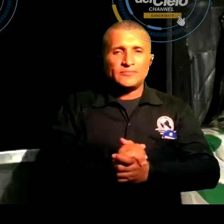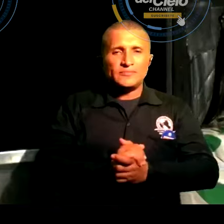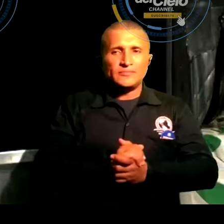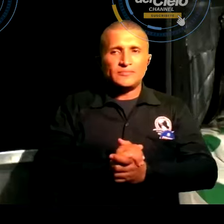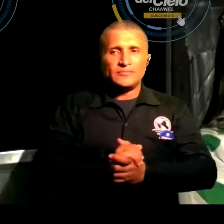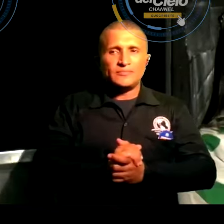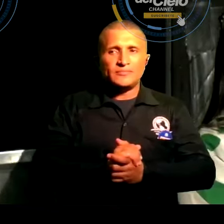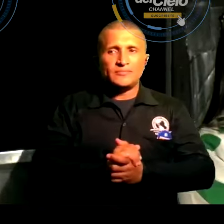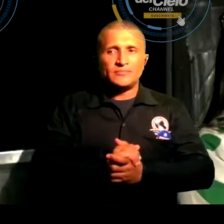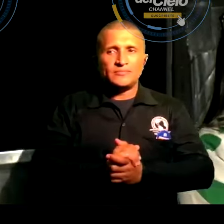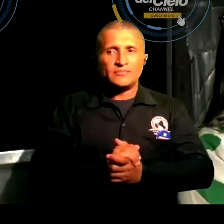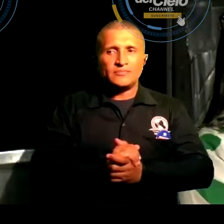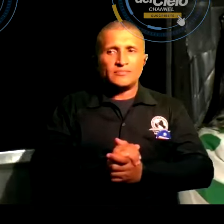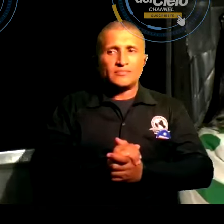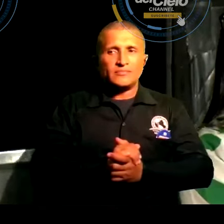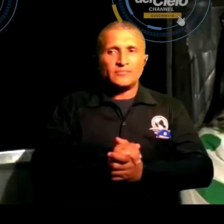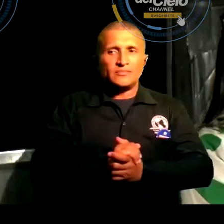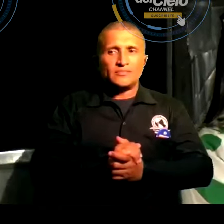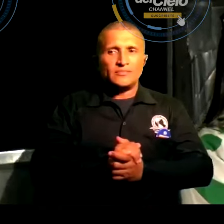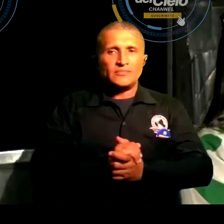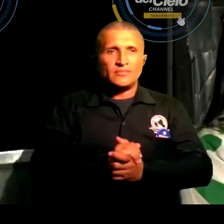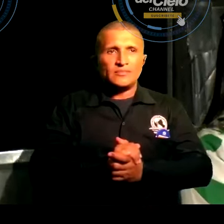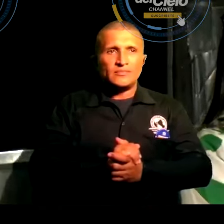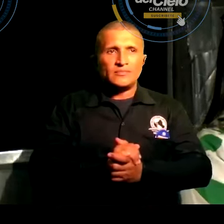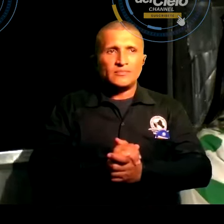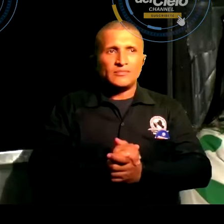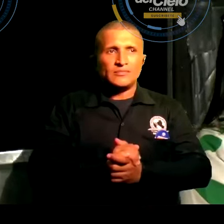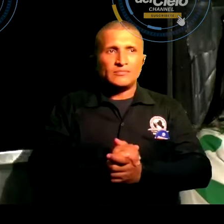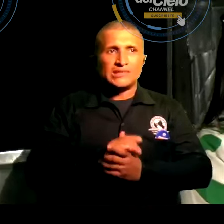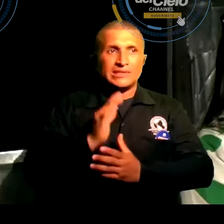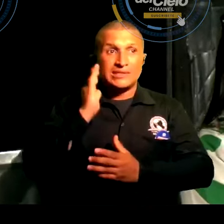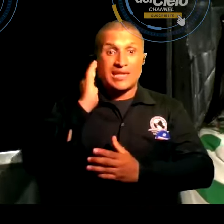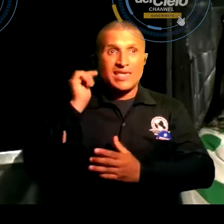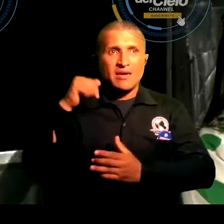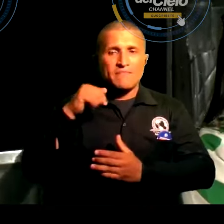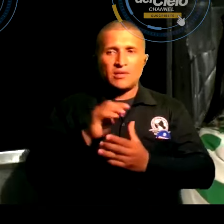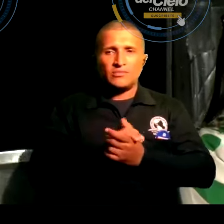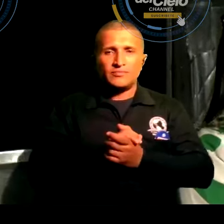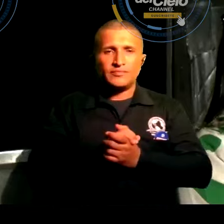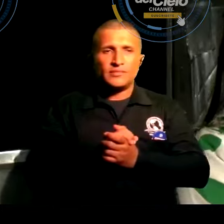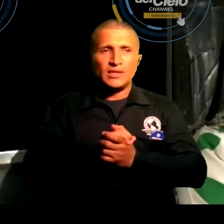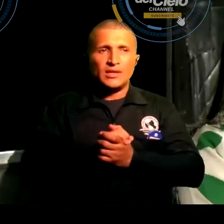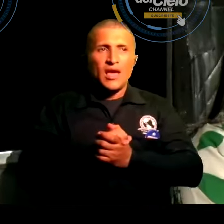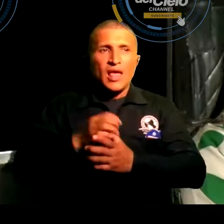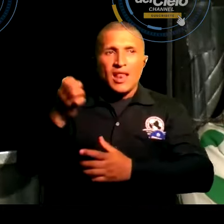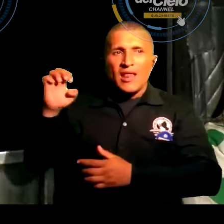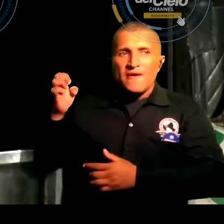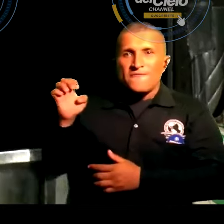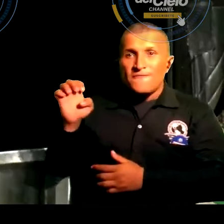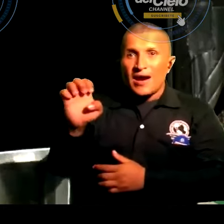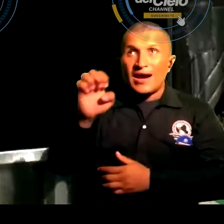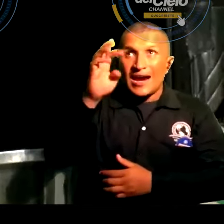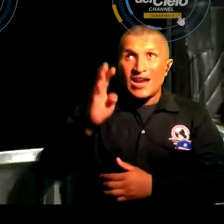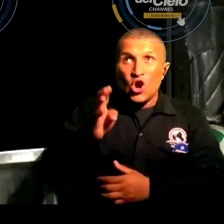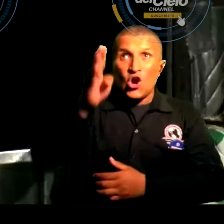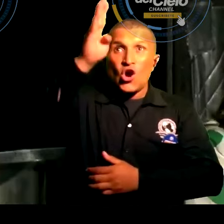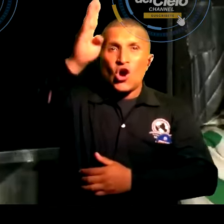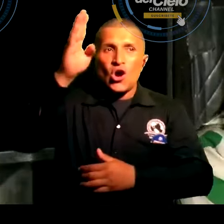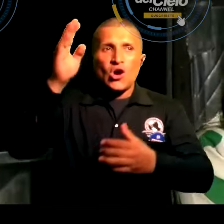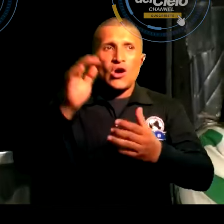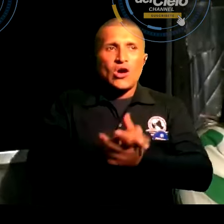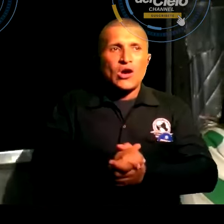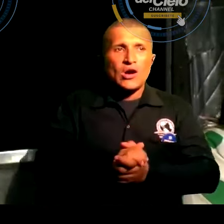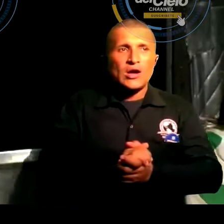como alguien que traía buenas nuevas. Por eso aparece por primera vez el